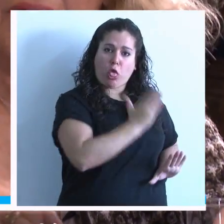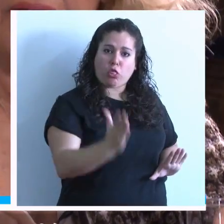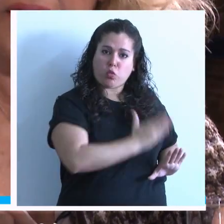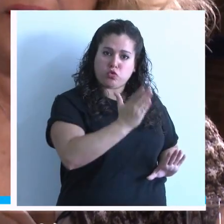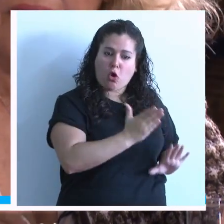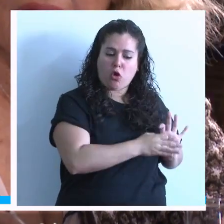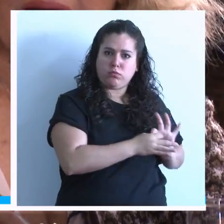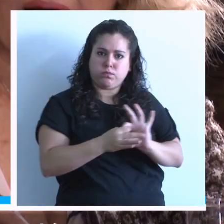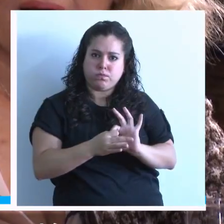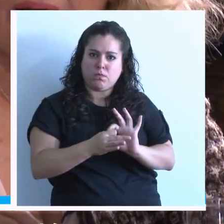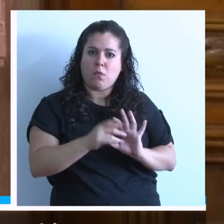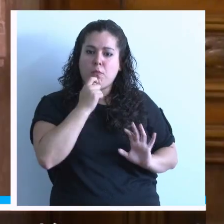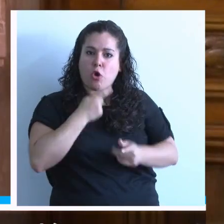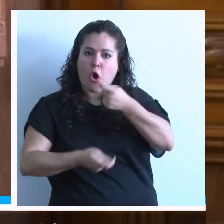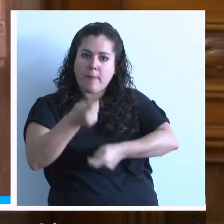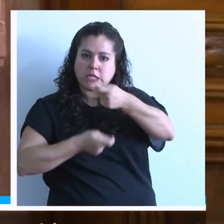hasta